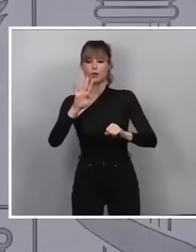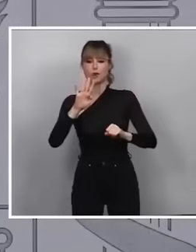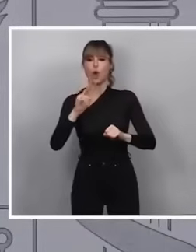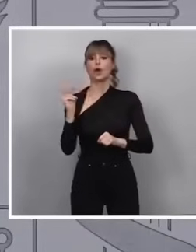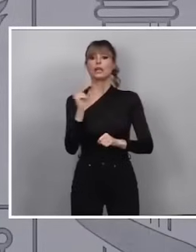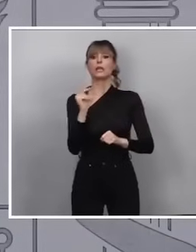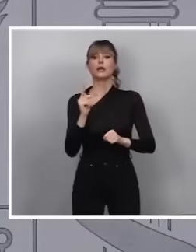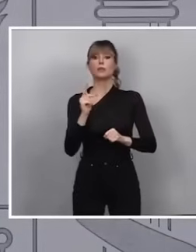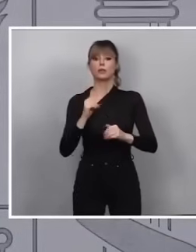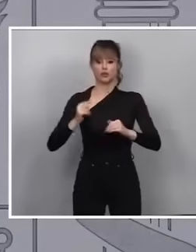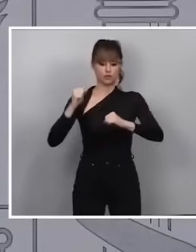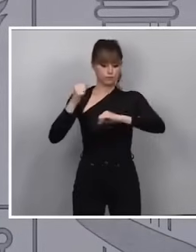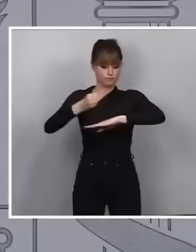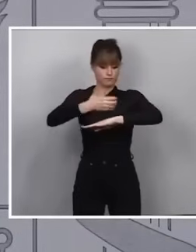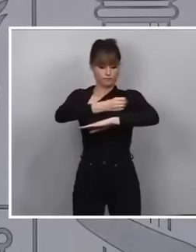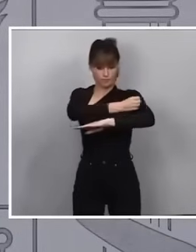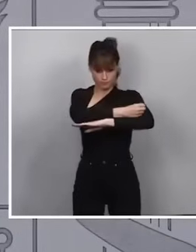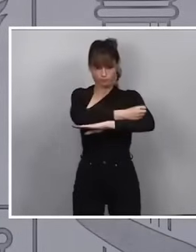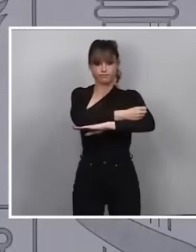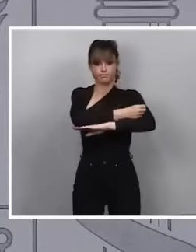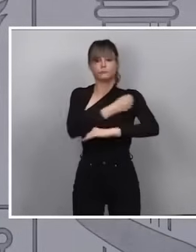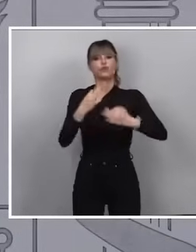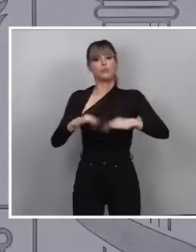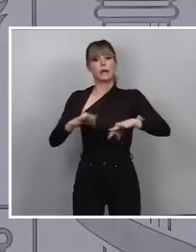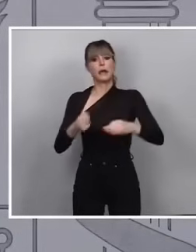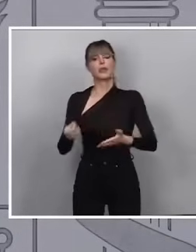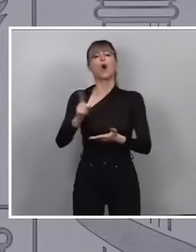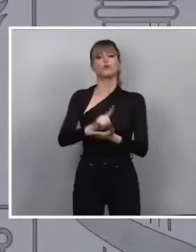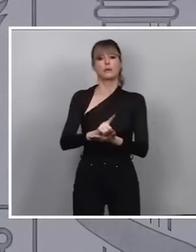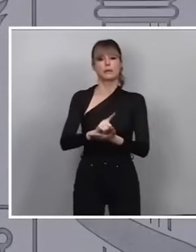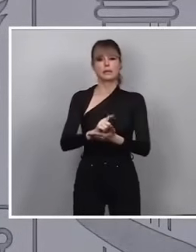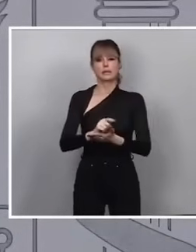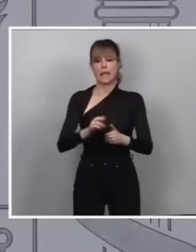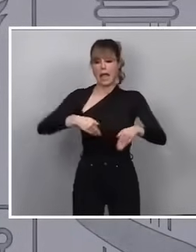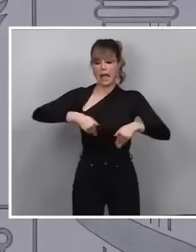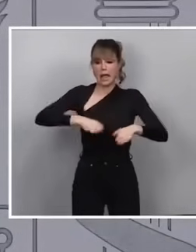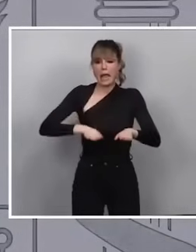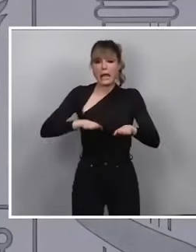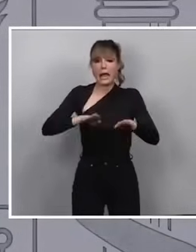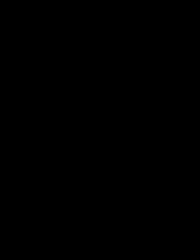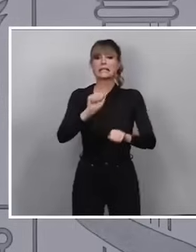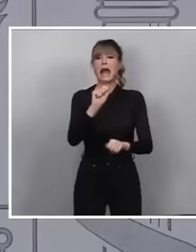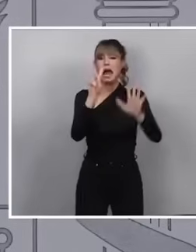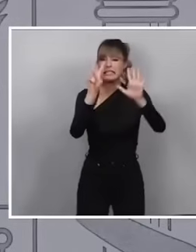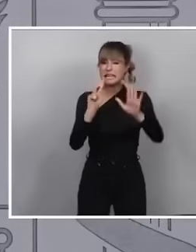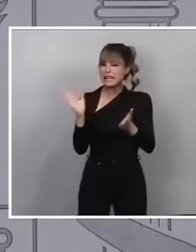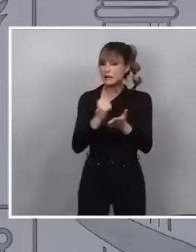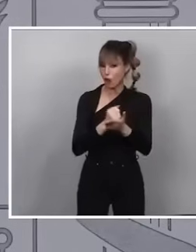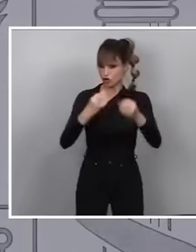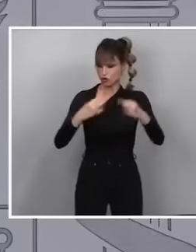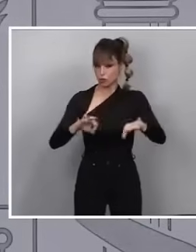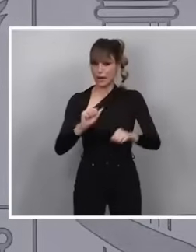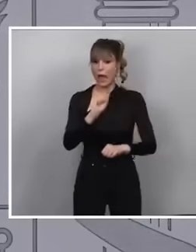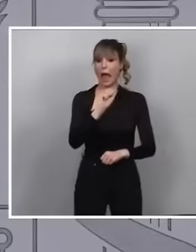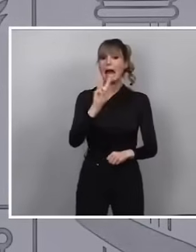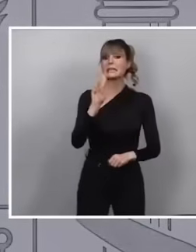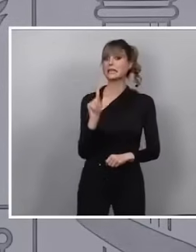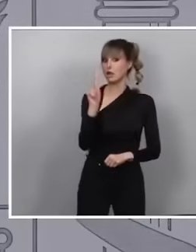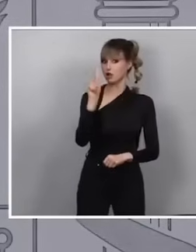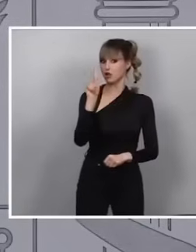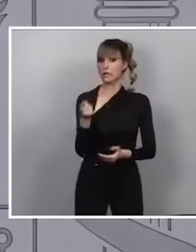vías ferroviarias habilitándose todos los carriles de la a7 también de la A3